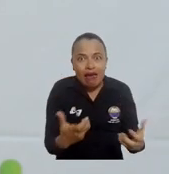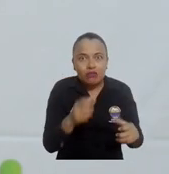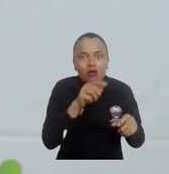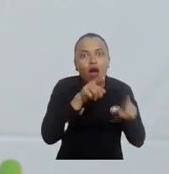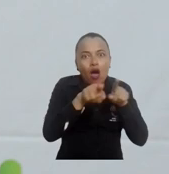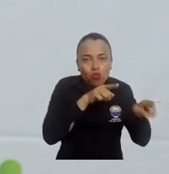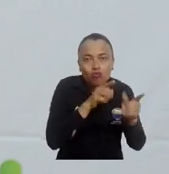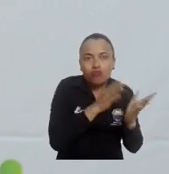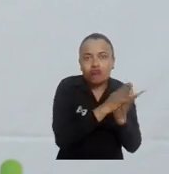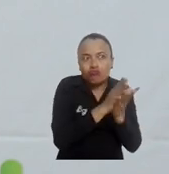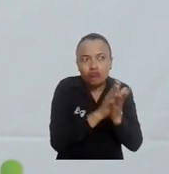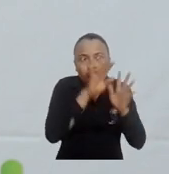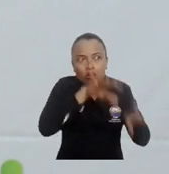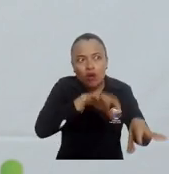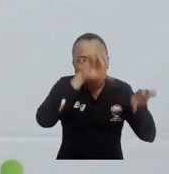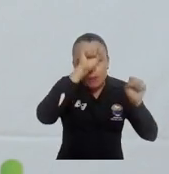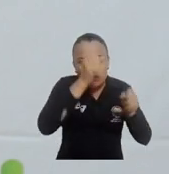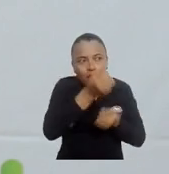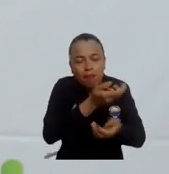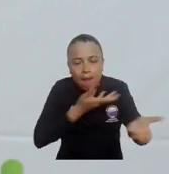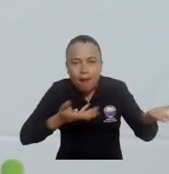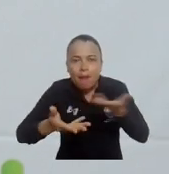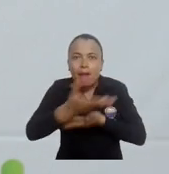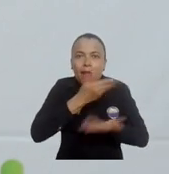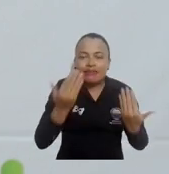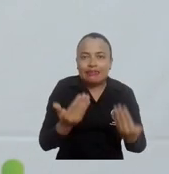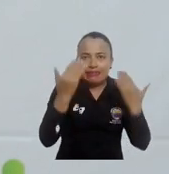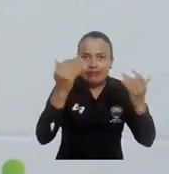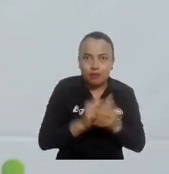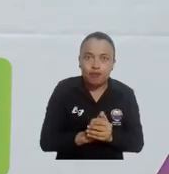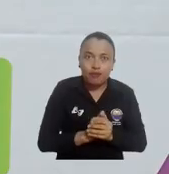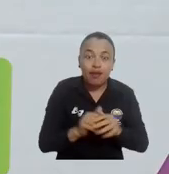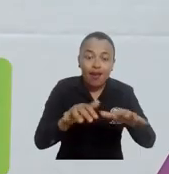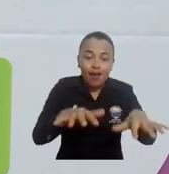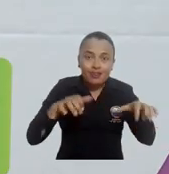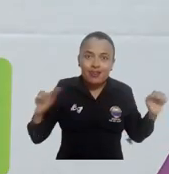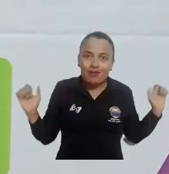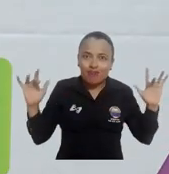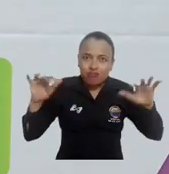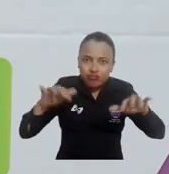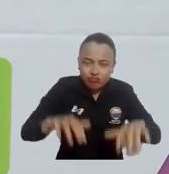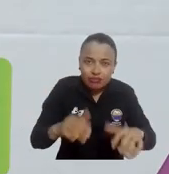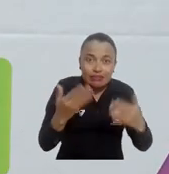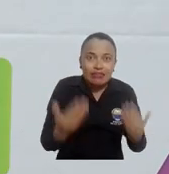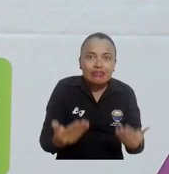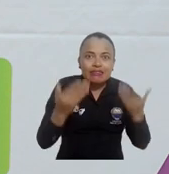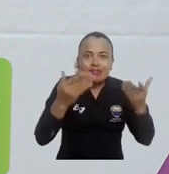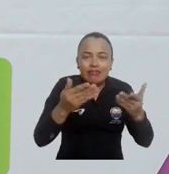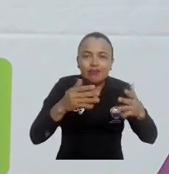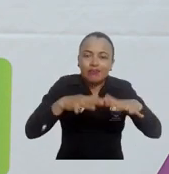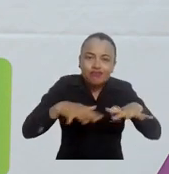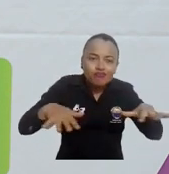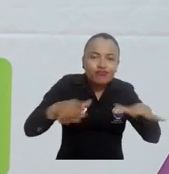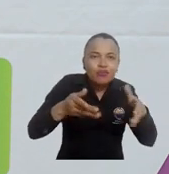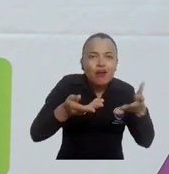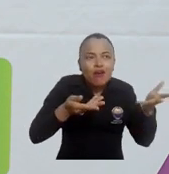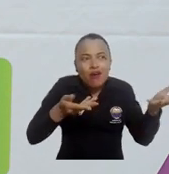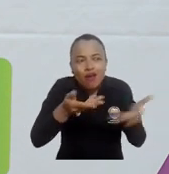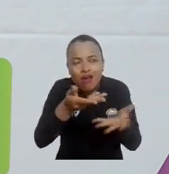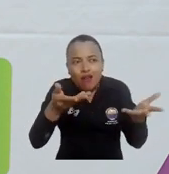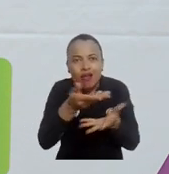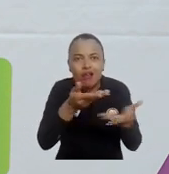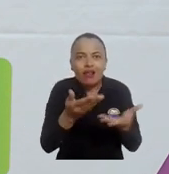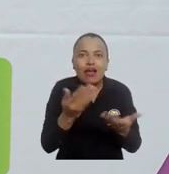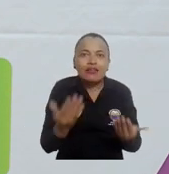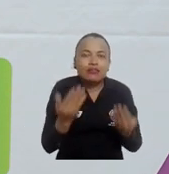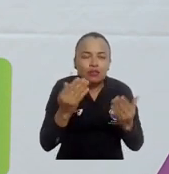resaltar el aprendizaje que muchos programas han tenido y poder compartirlos. Y estos escenarios de la Asamblea Anual es el